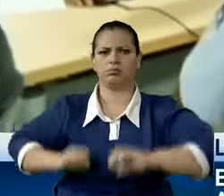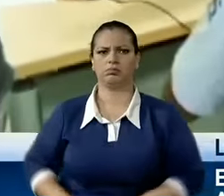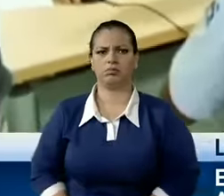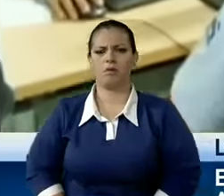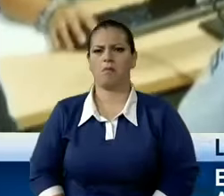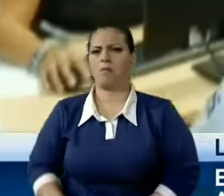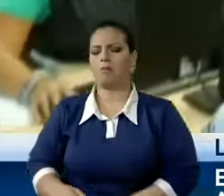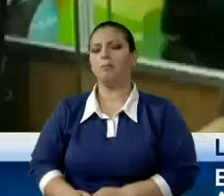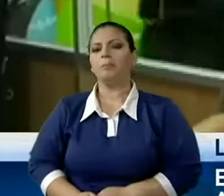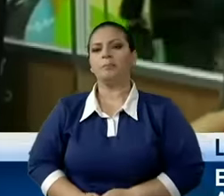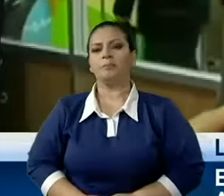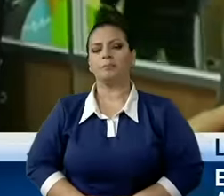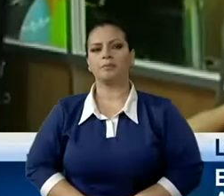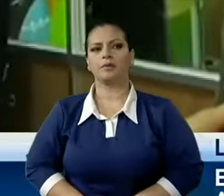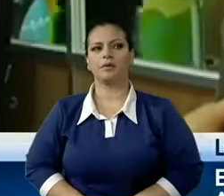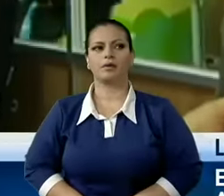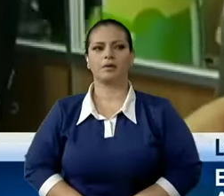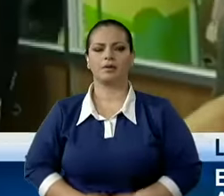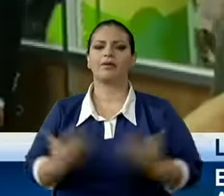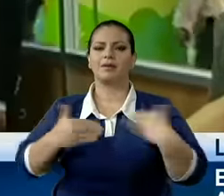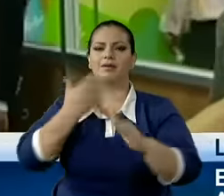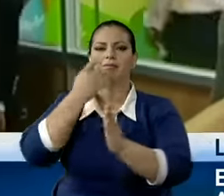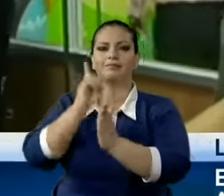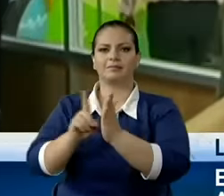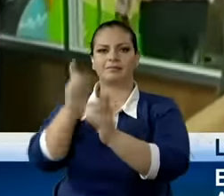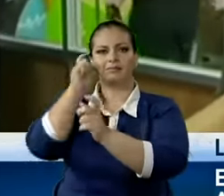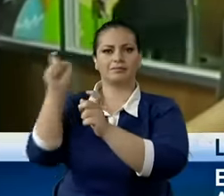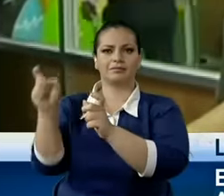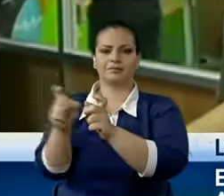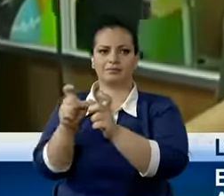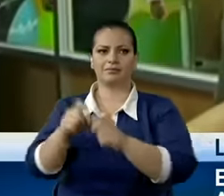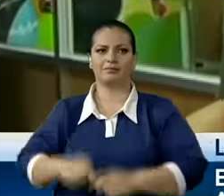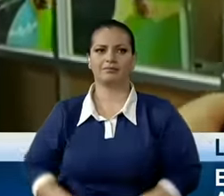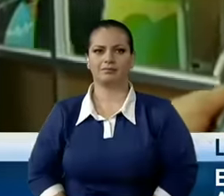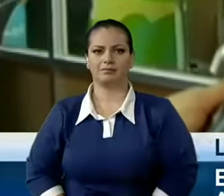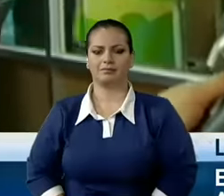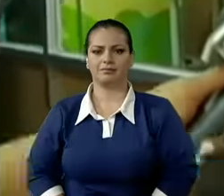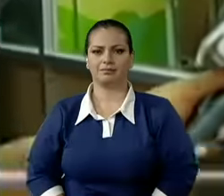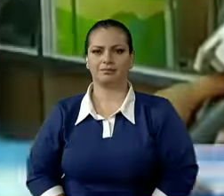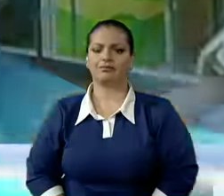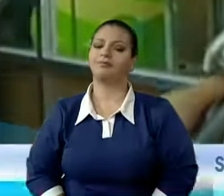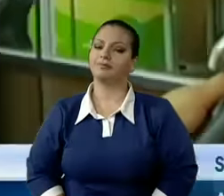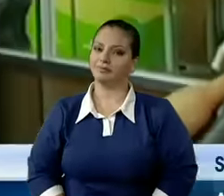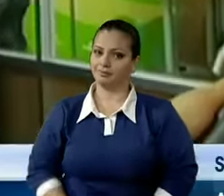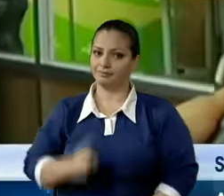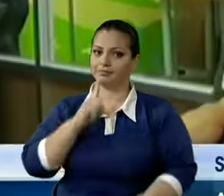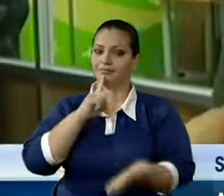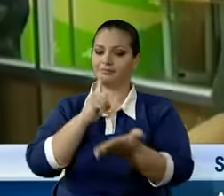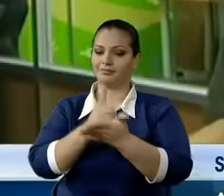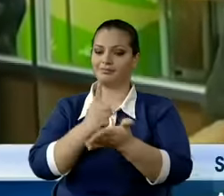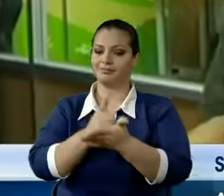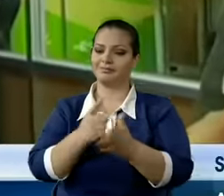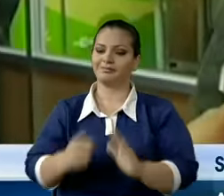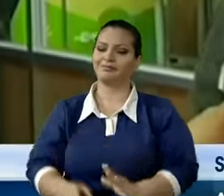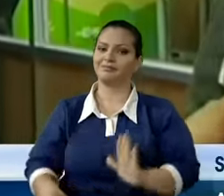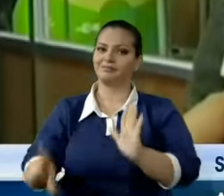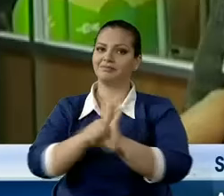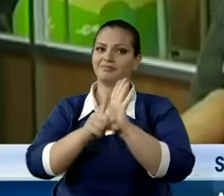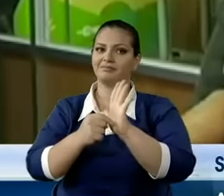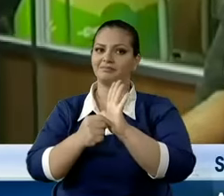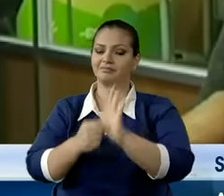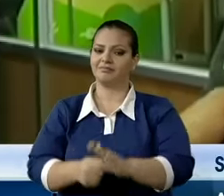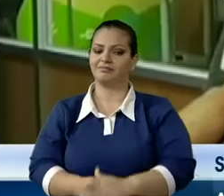en la fiscalía. Esto corresponde a un tipo penal que se llama, ahí sí se llama ataque y resistencia, porque ha habido un